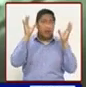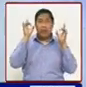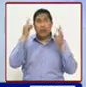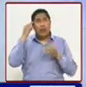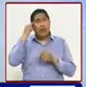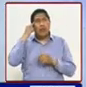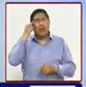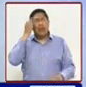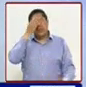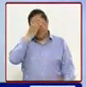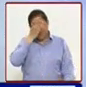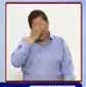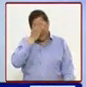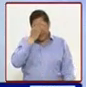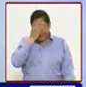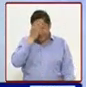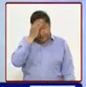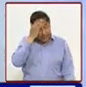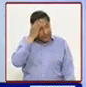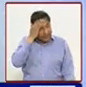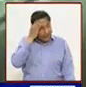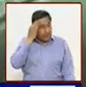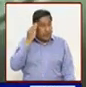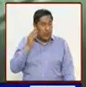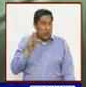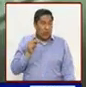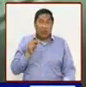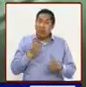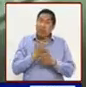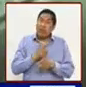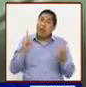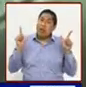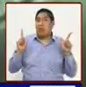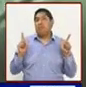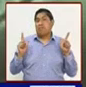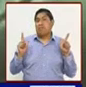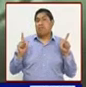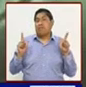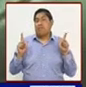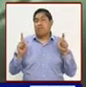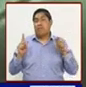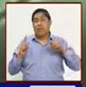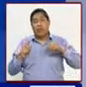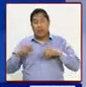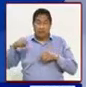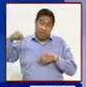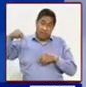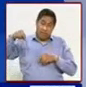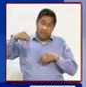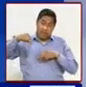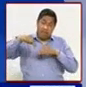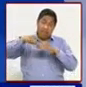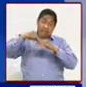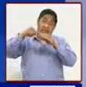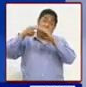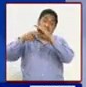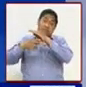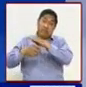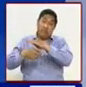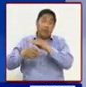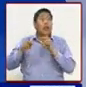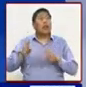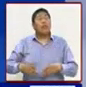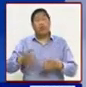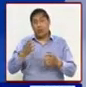Te pones a pensar, John, de que no estás, ni siquiera estás libre de un accidente en la acera. Sí, correcto. Y no solamente la